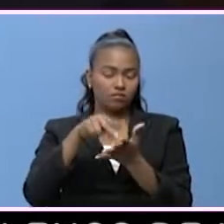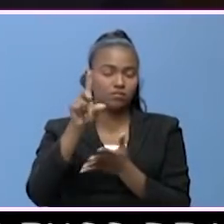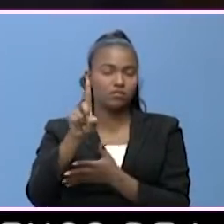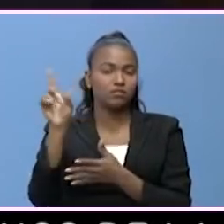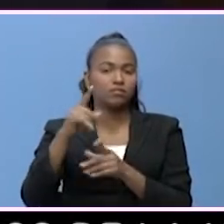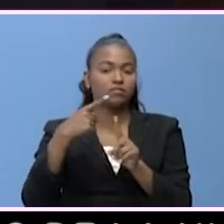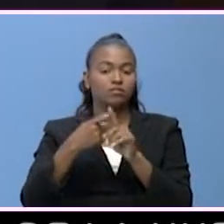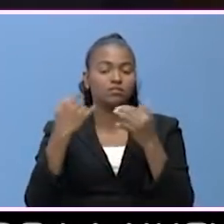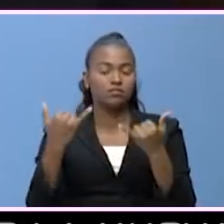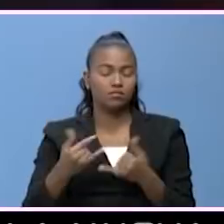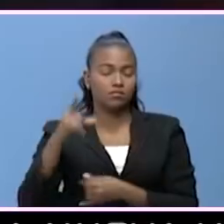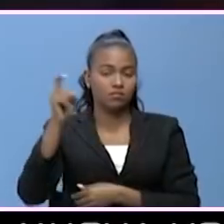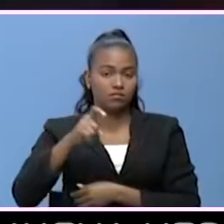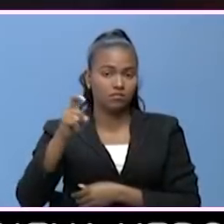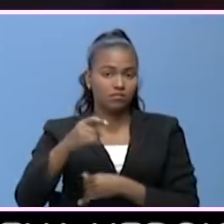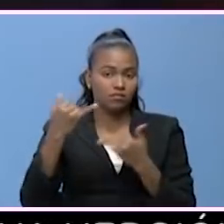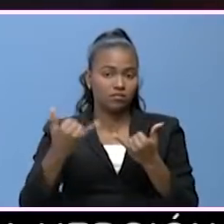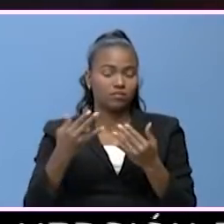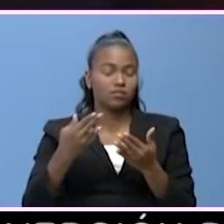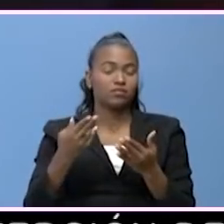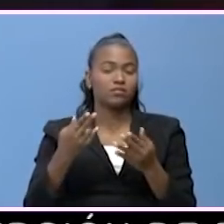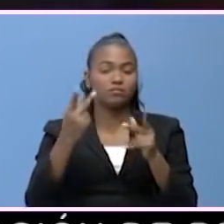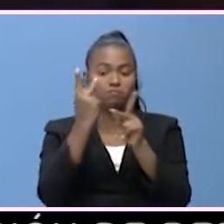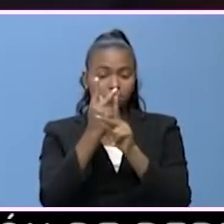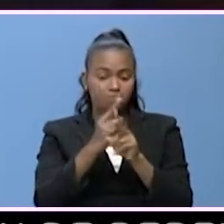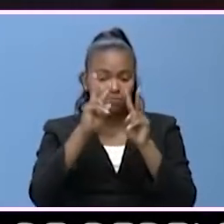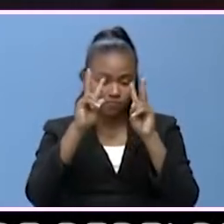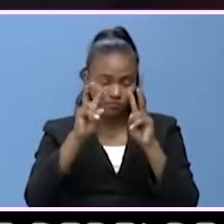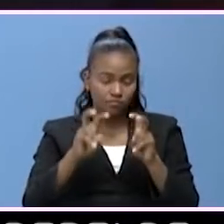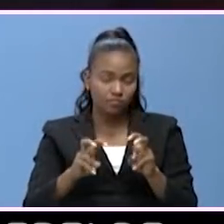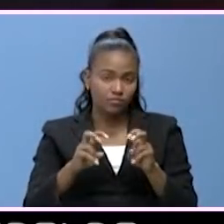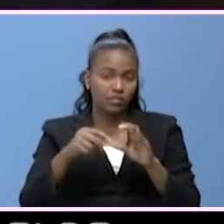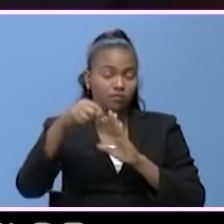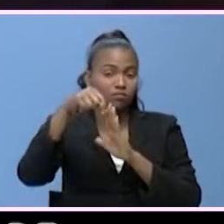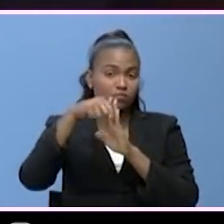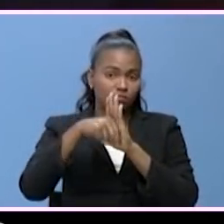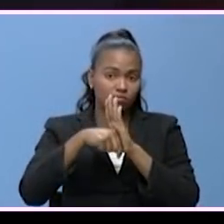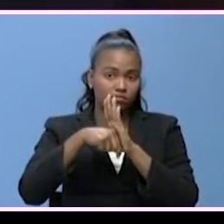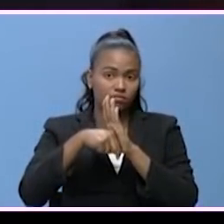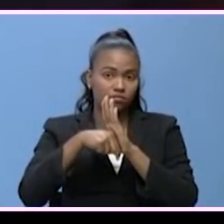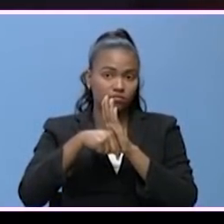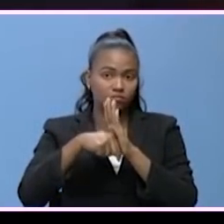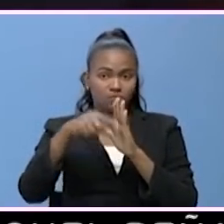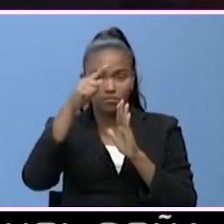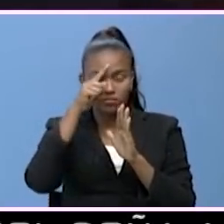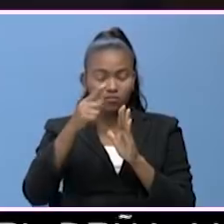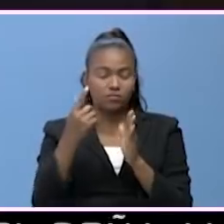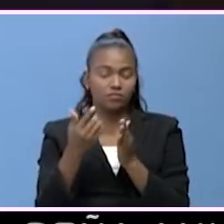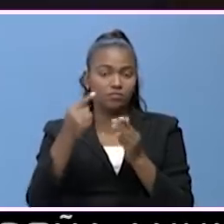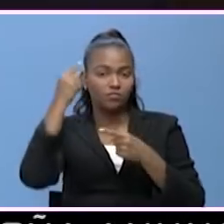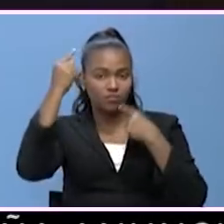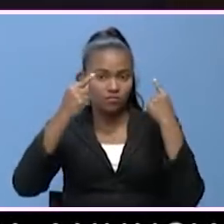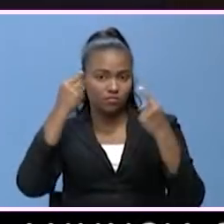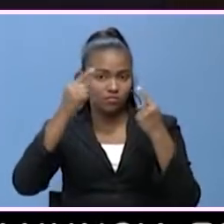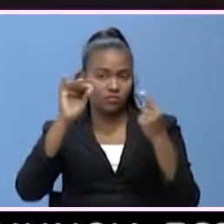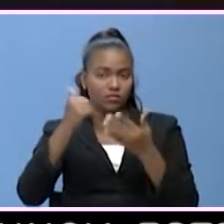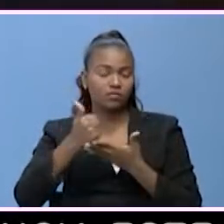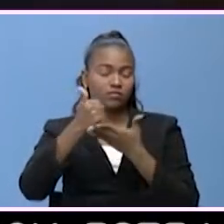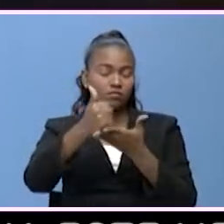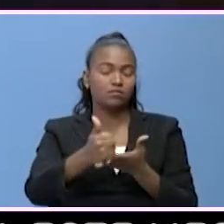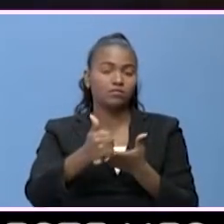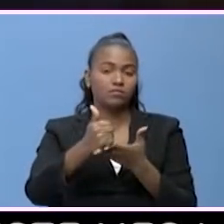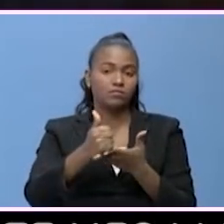tanto merece una revisión profunda de conciencia y que ayude